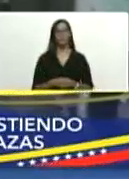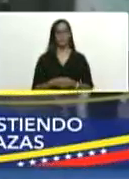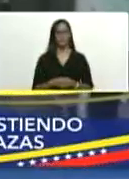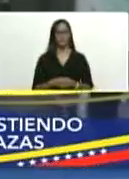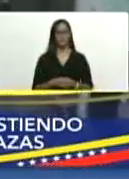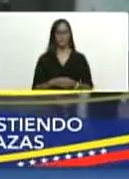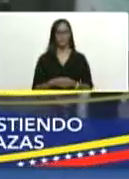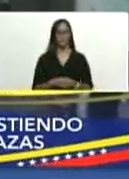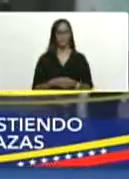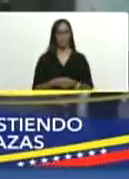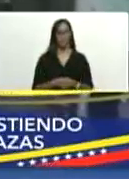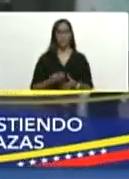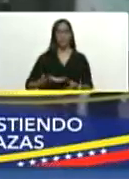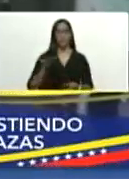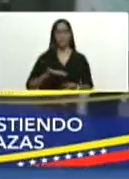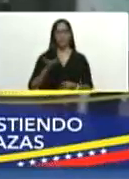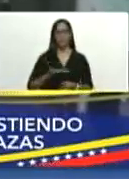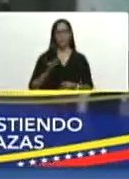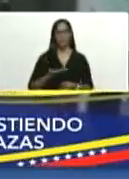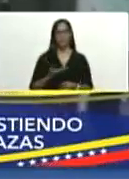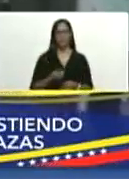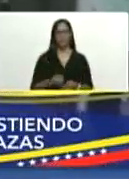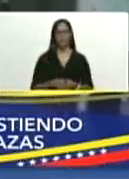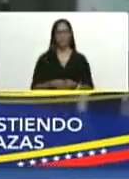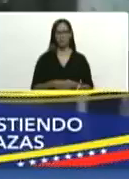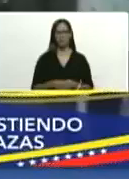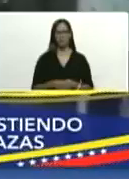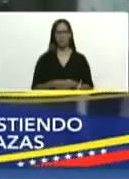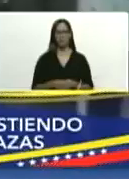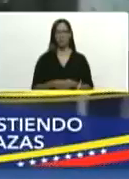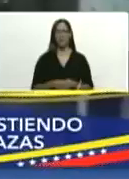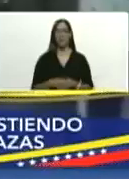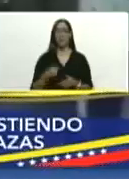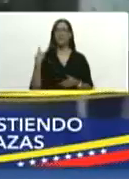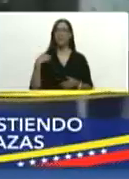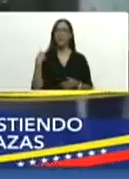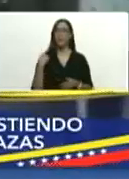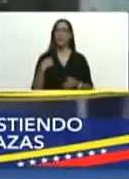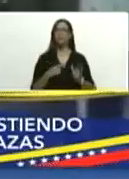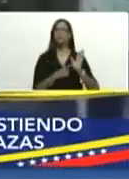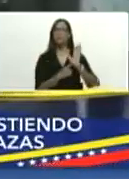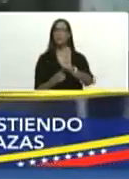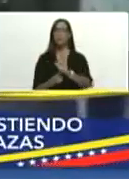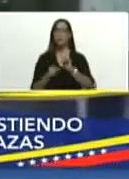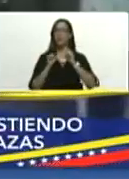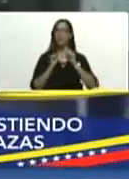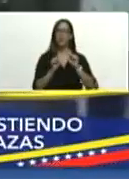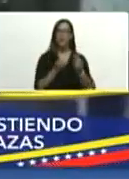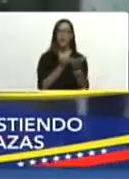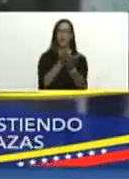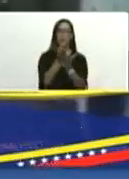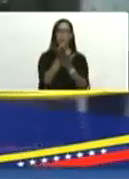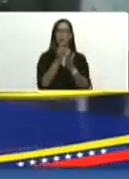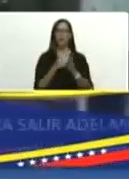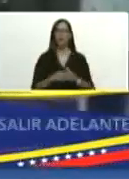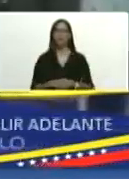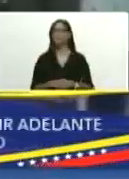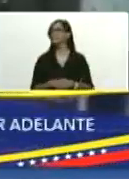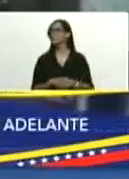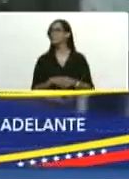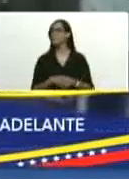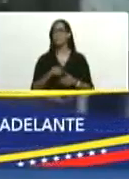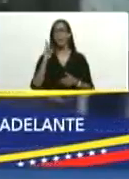las prioridades que debemos nosotros tener presente permanentemente para